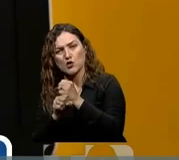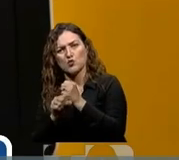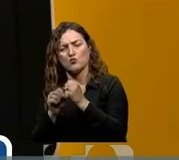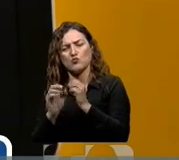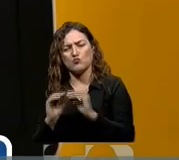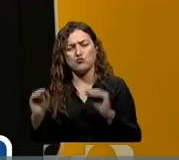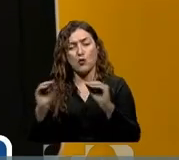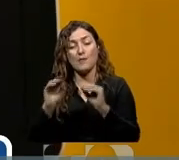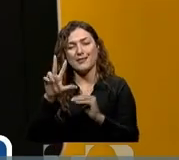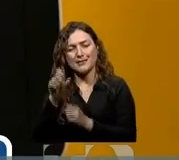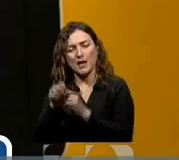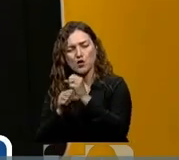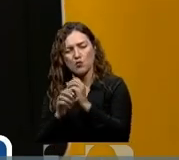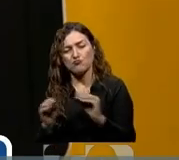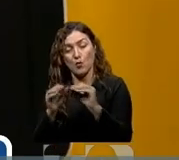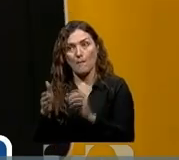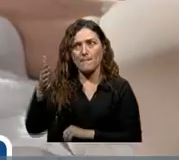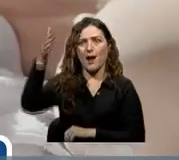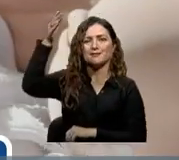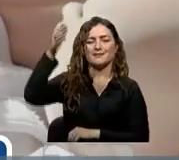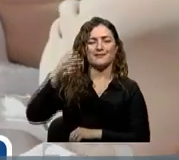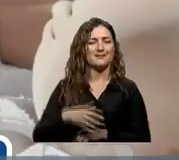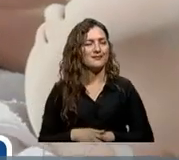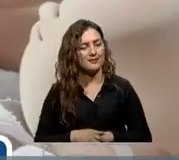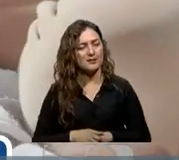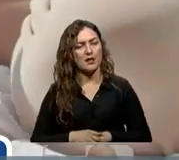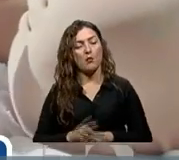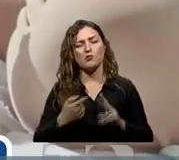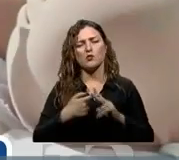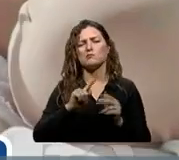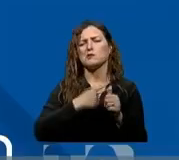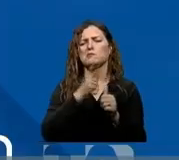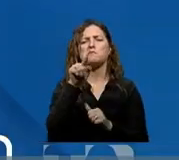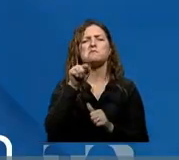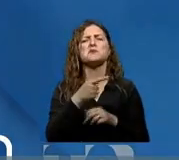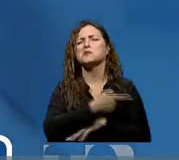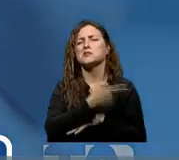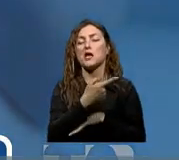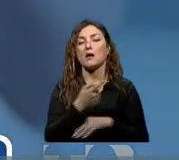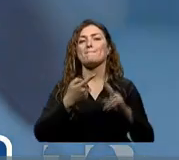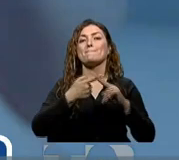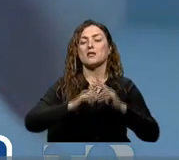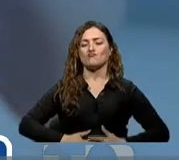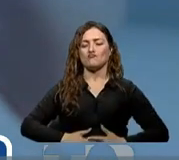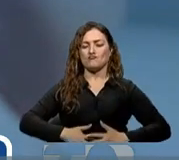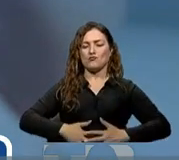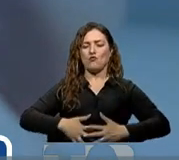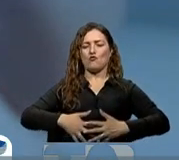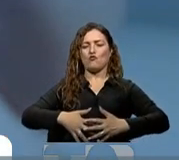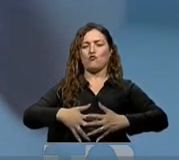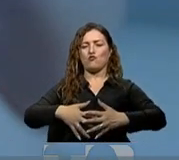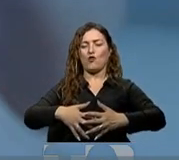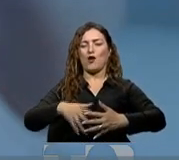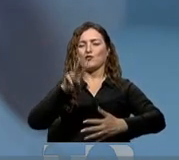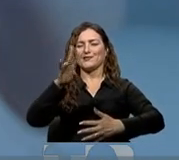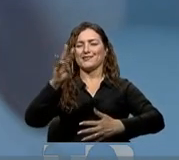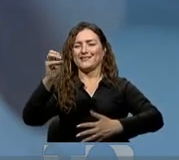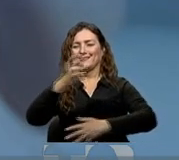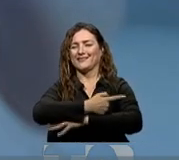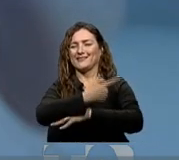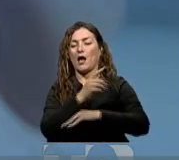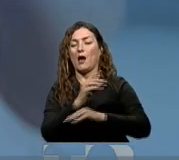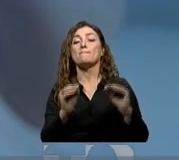es referente al periodo desde la concepción hasta los 2 años del niño, es decir, 270 días del embarazo